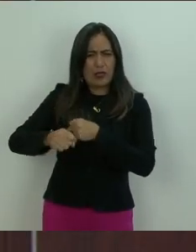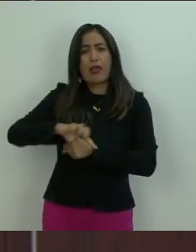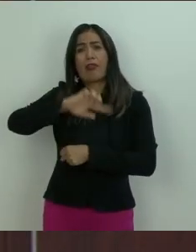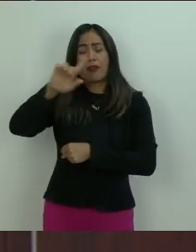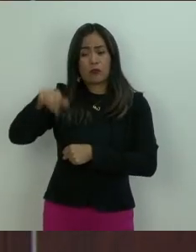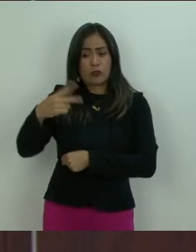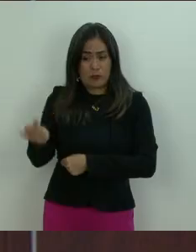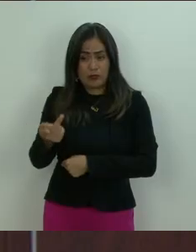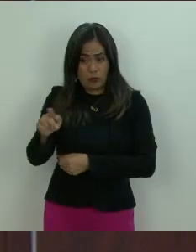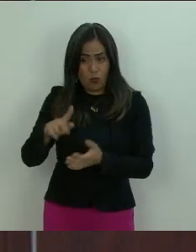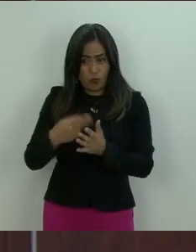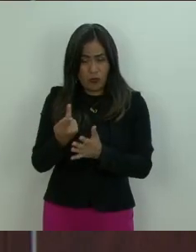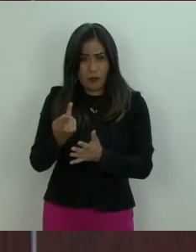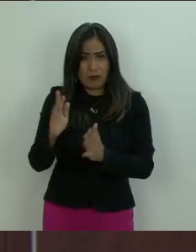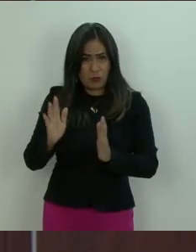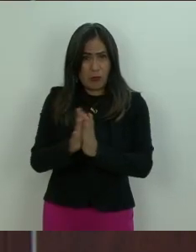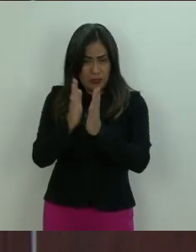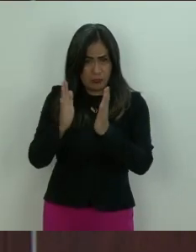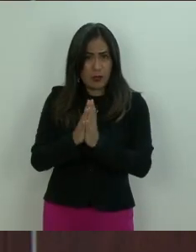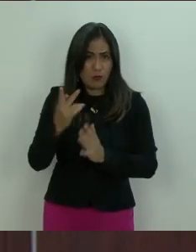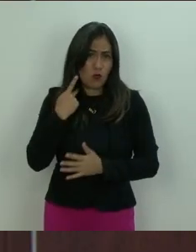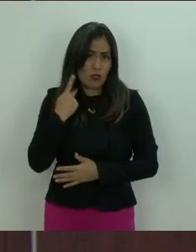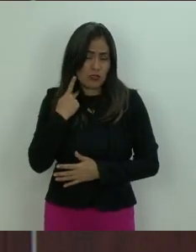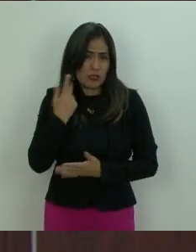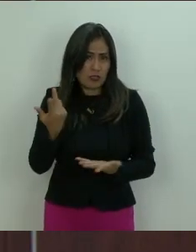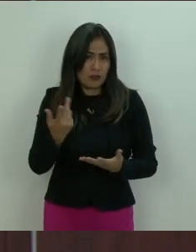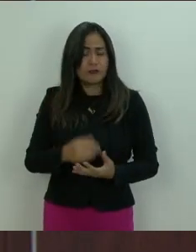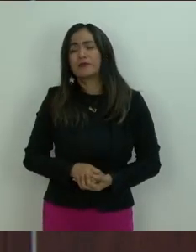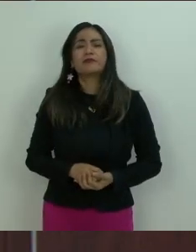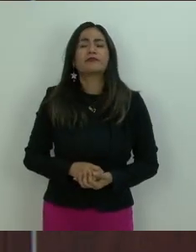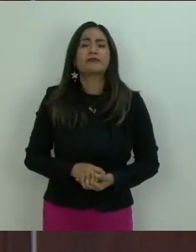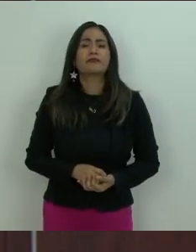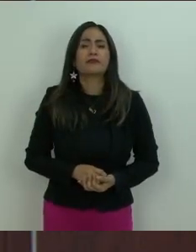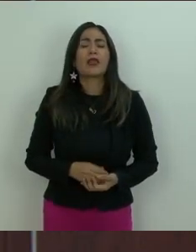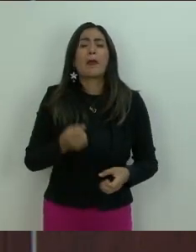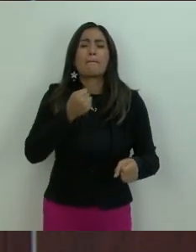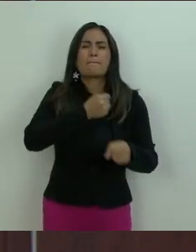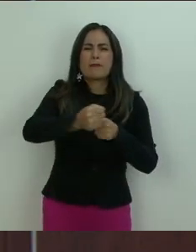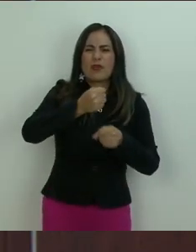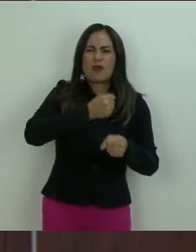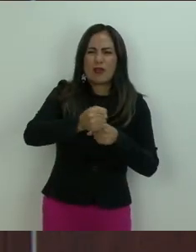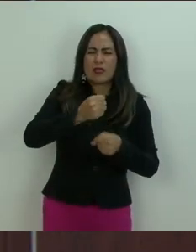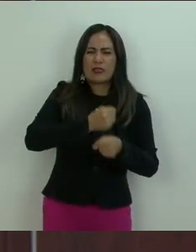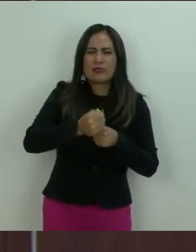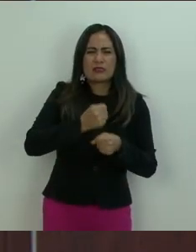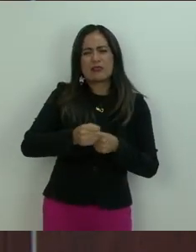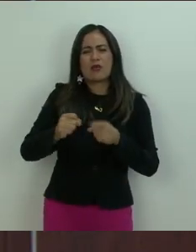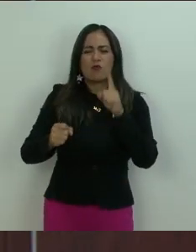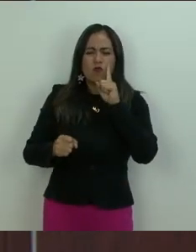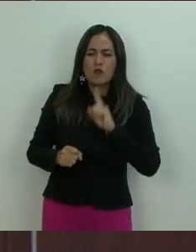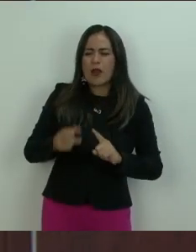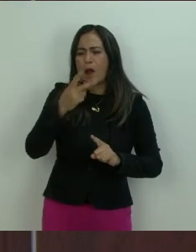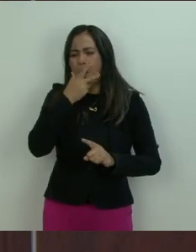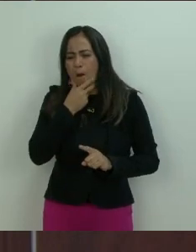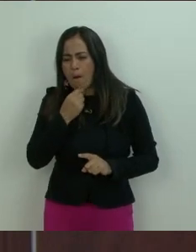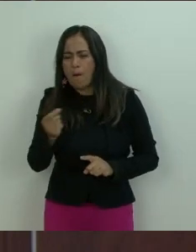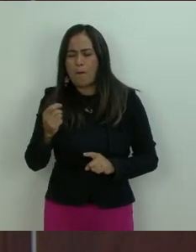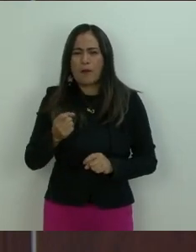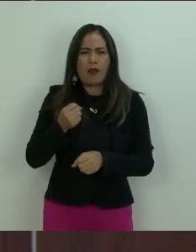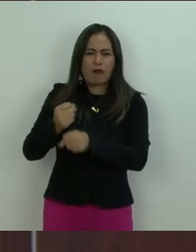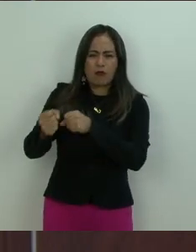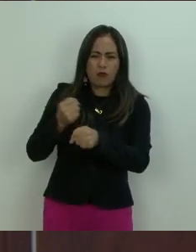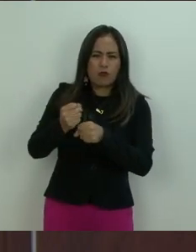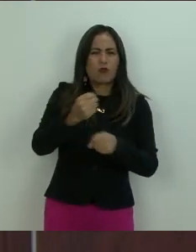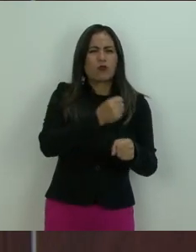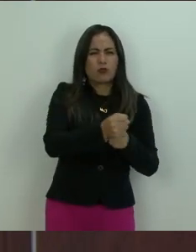si lo volverían a hacer. Y la diferencia entre la violencia política contra hombres y mujeres en mucho tiene que ver que a